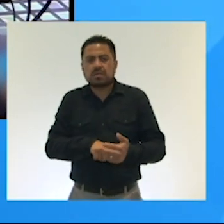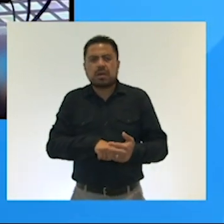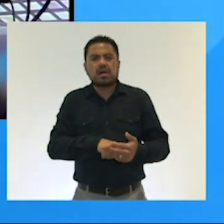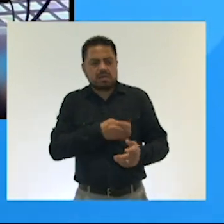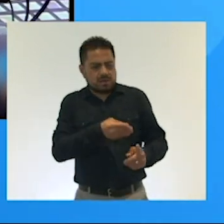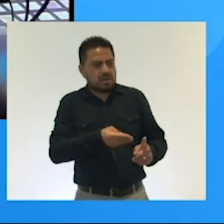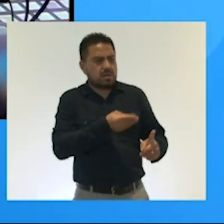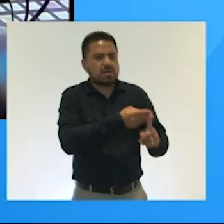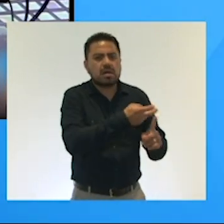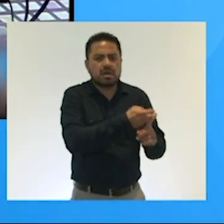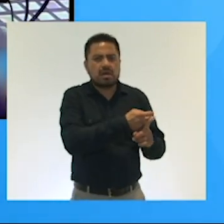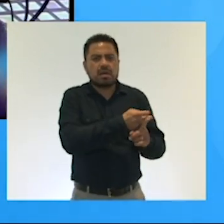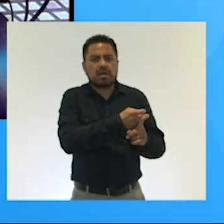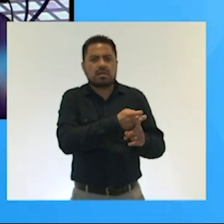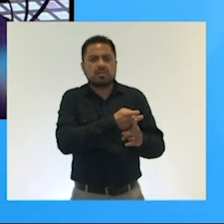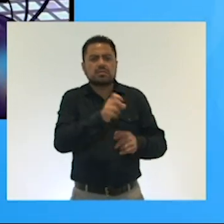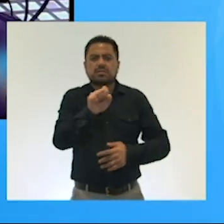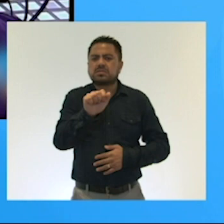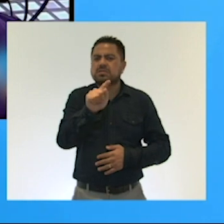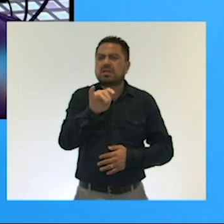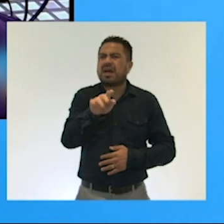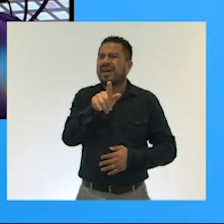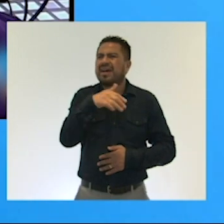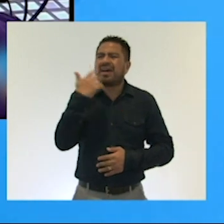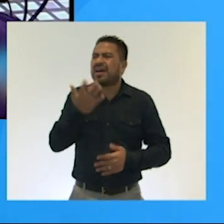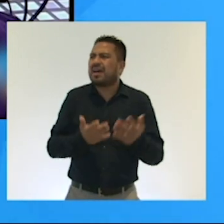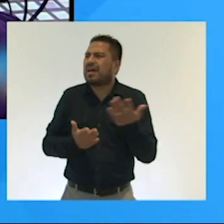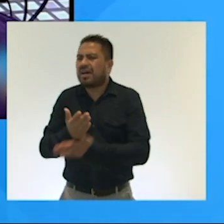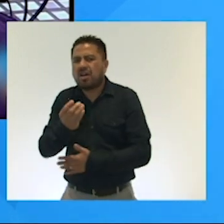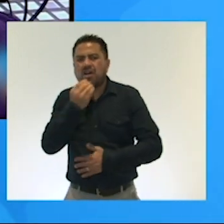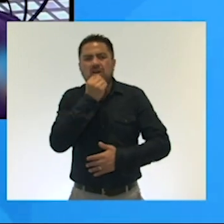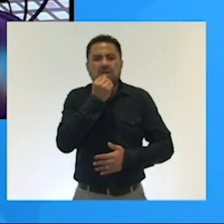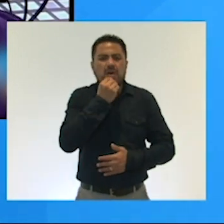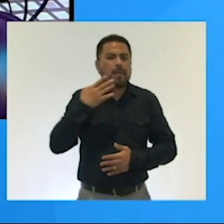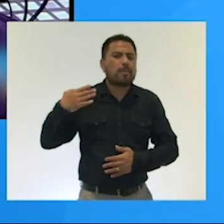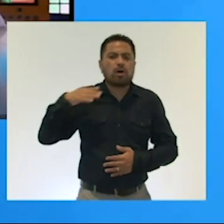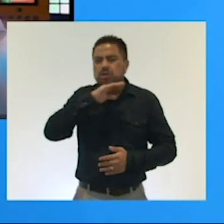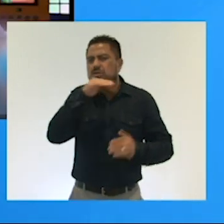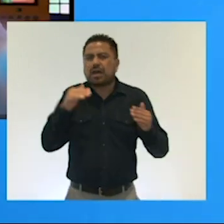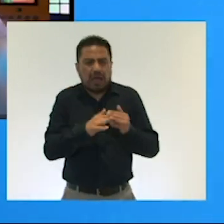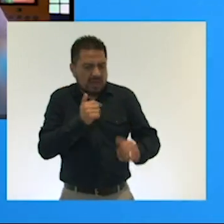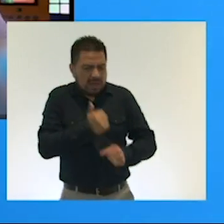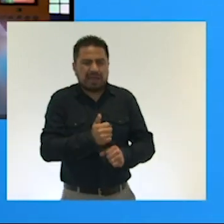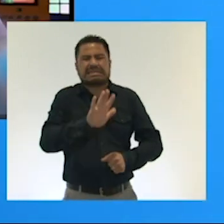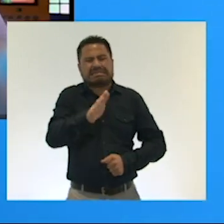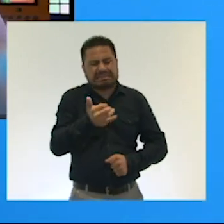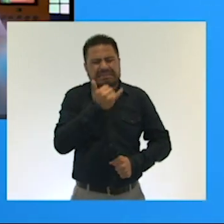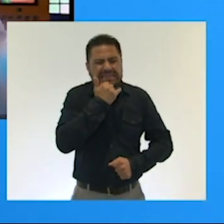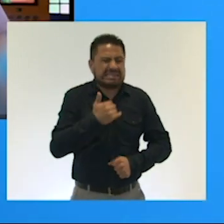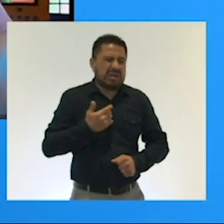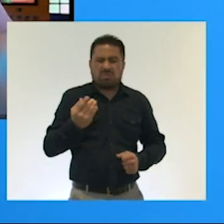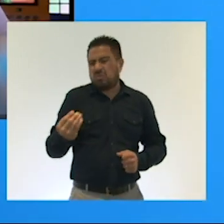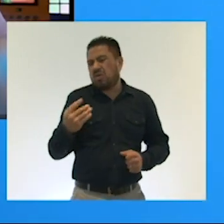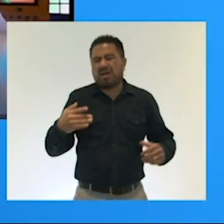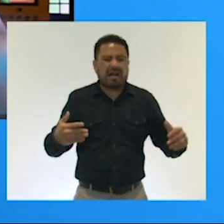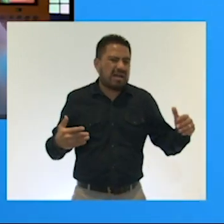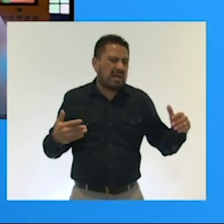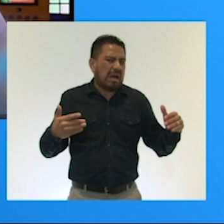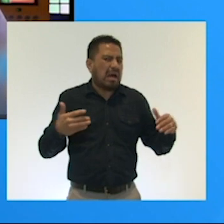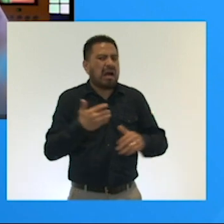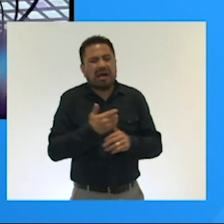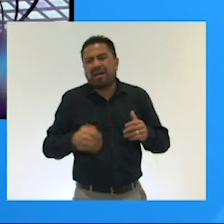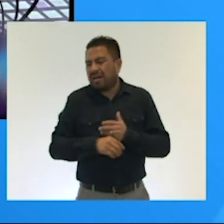aquí. ¡Staff! ¿No que querías ir a comer pozole a casa de mi abuelita? Ay, lo siento, pero tengo muchas cosas que hacer en el